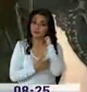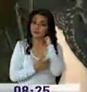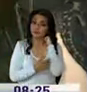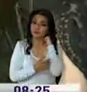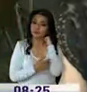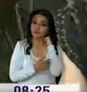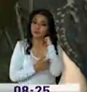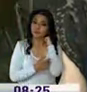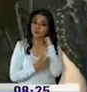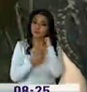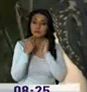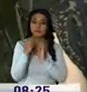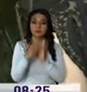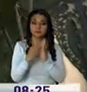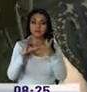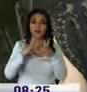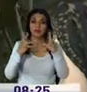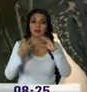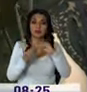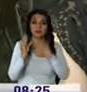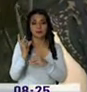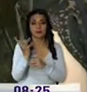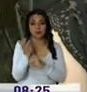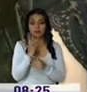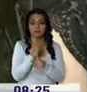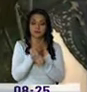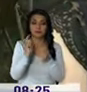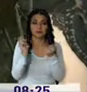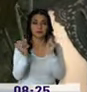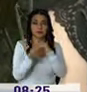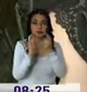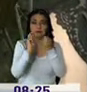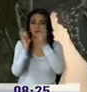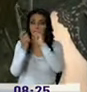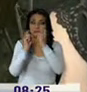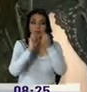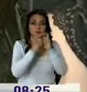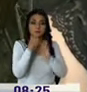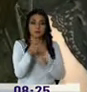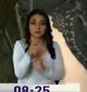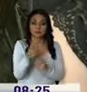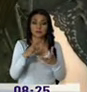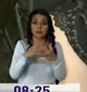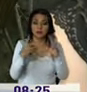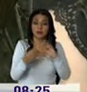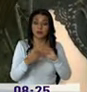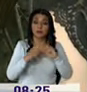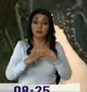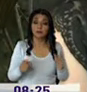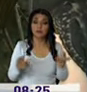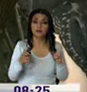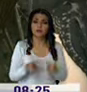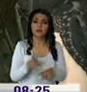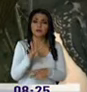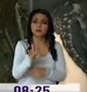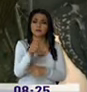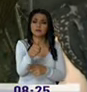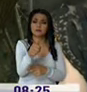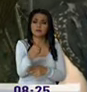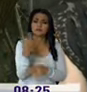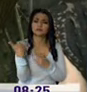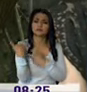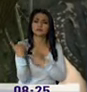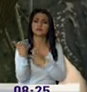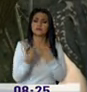uno tiene que hablar de la adaptación al cambio climático o a estos cambios de clima, es muy importante saber también cuál sería nuestro papel